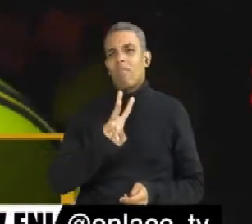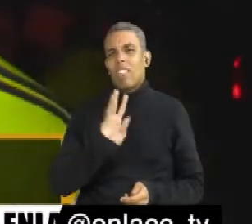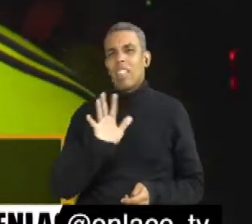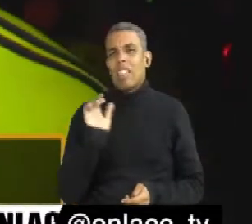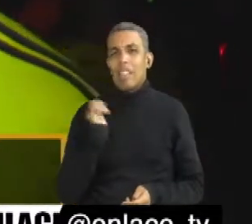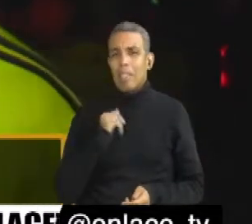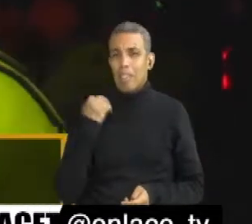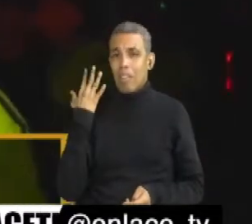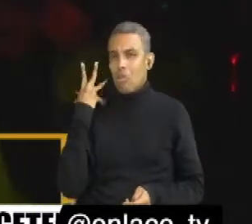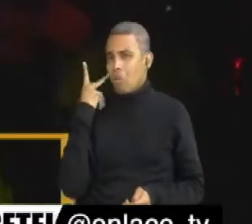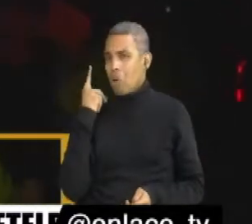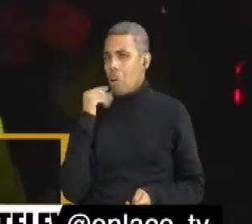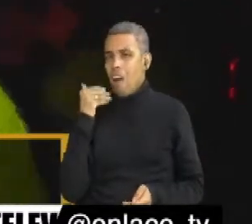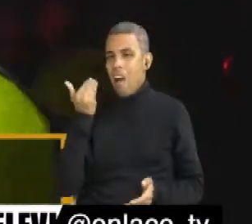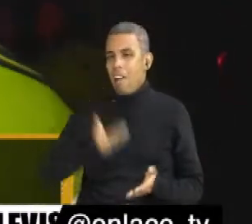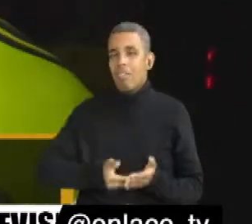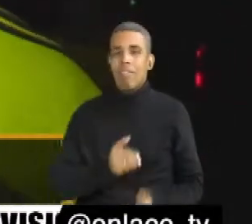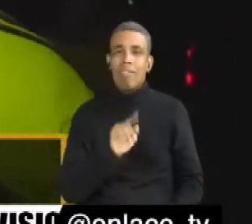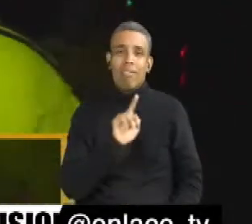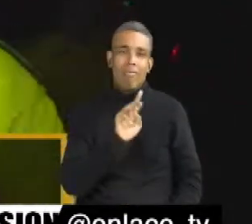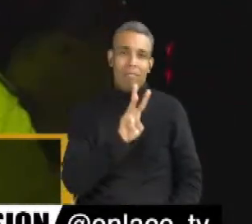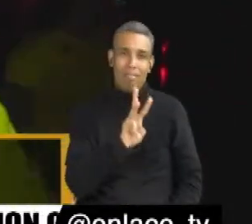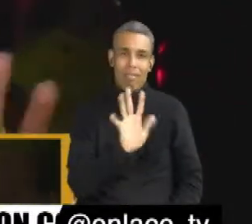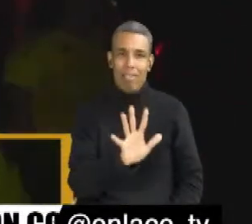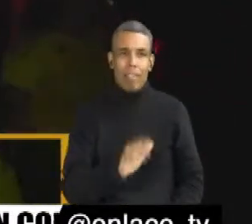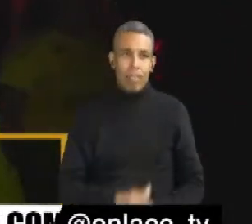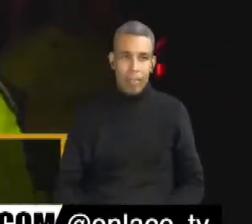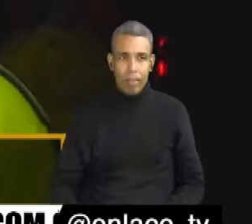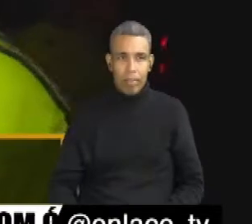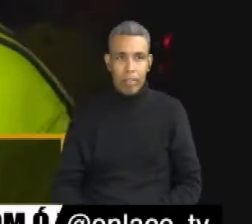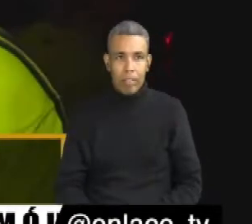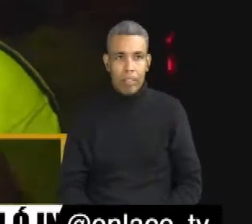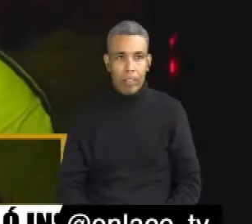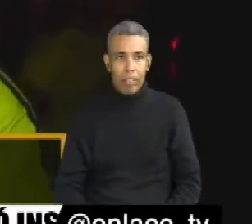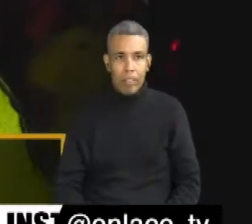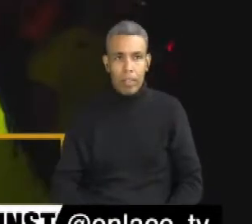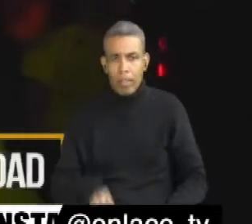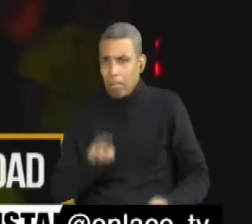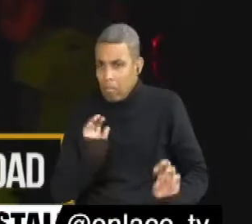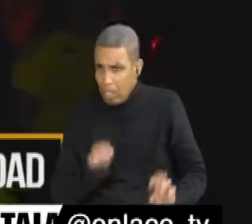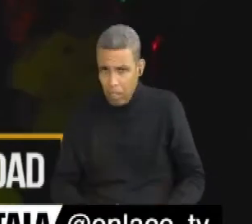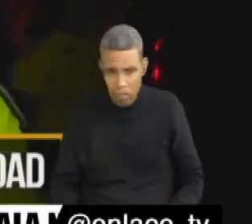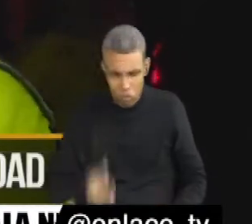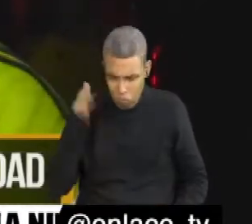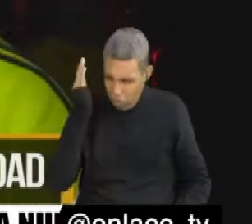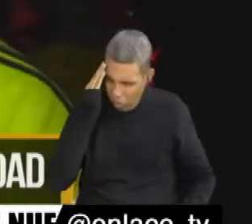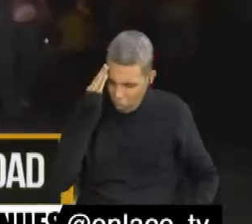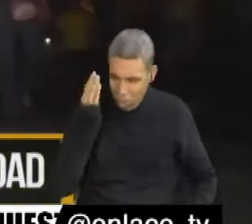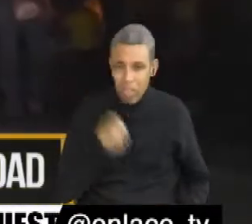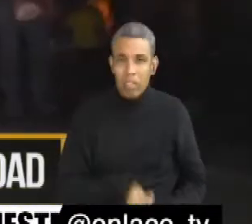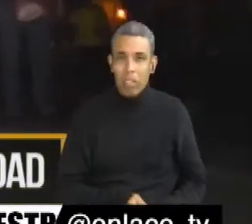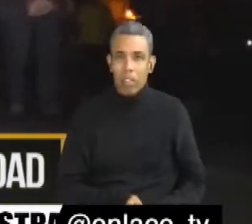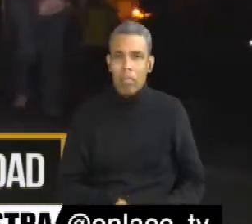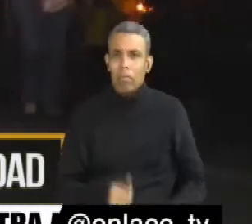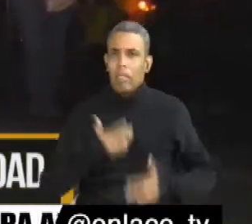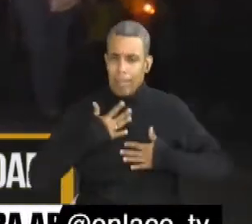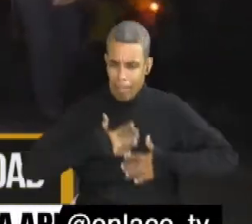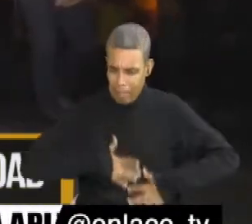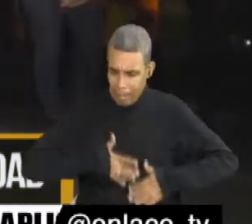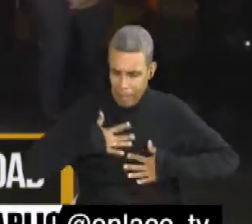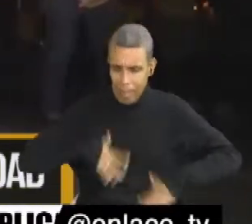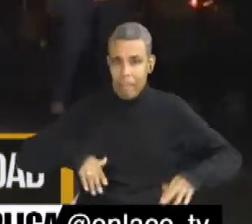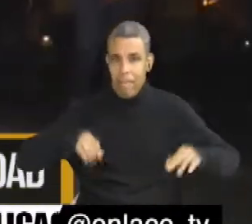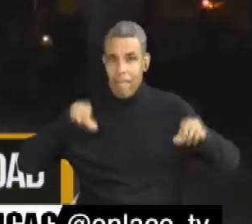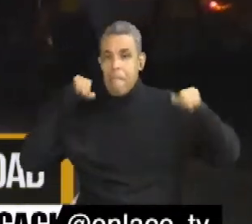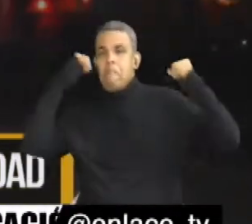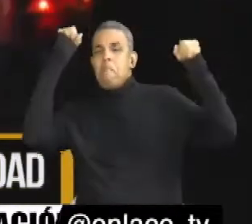en paro el magisterio colombiano y Barranca lo hemos hecho como lo sabemos hacer, de manera pacífica